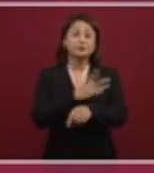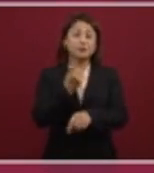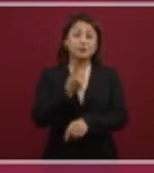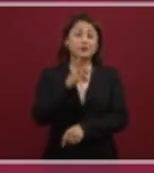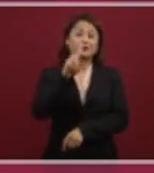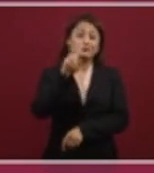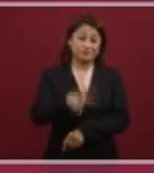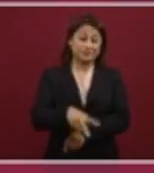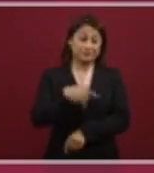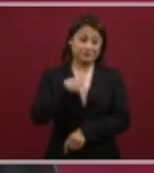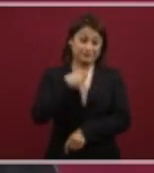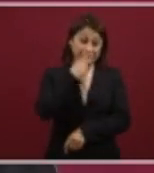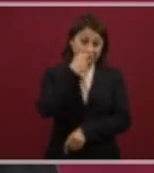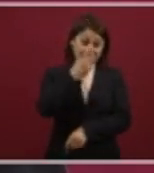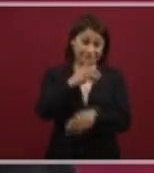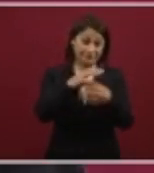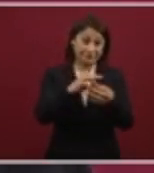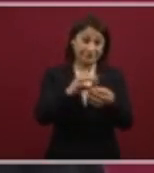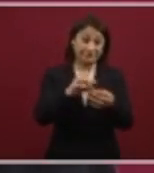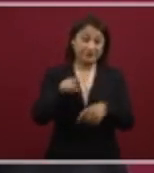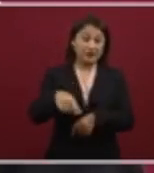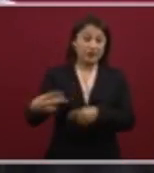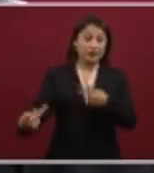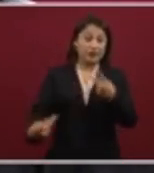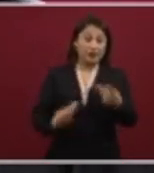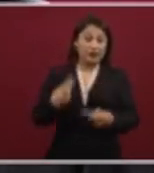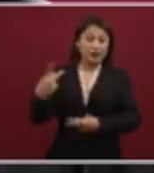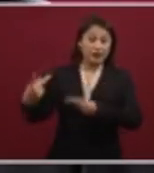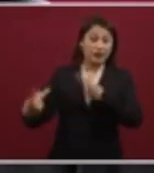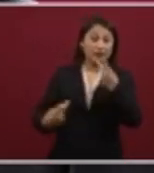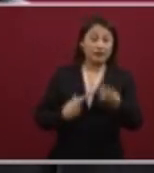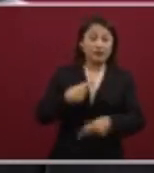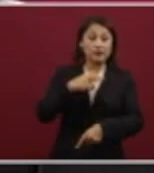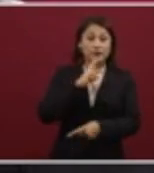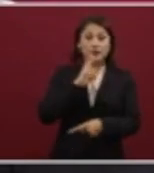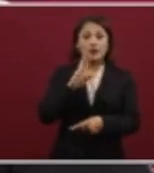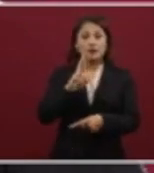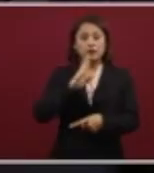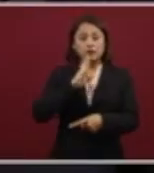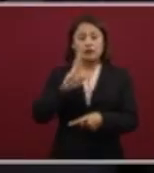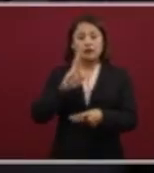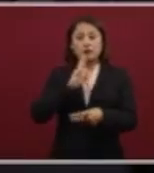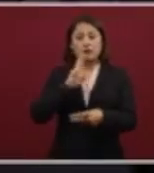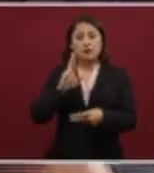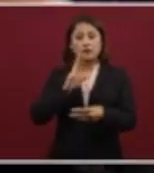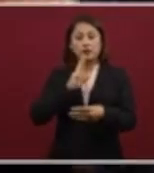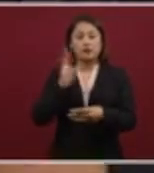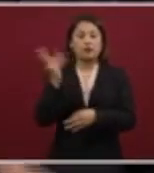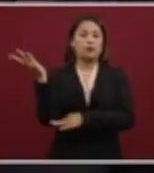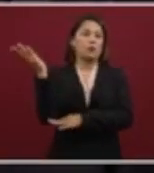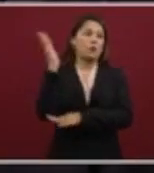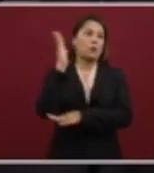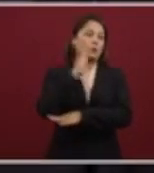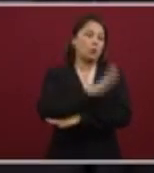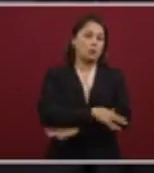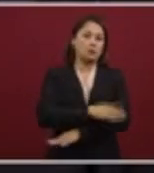contestarles, bueno, no me dedicaría a otra cosa porque son muchos,